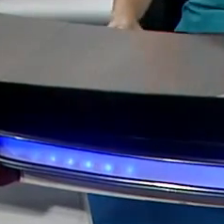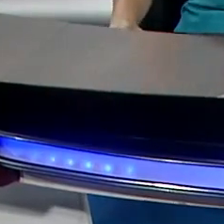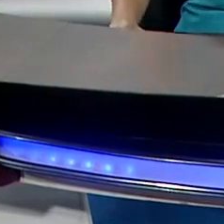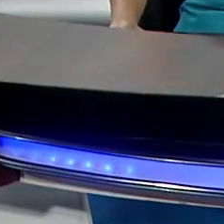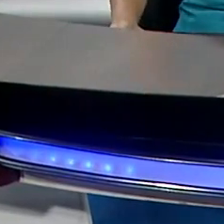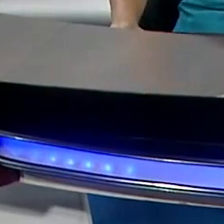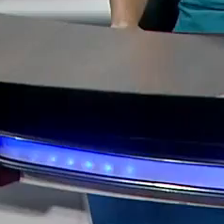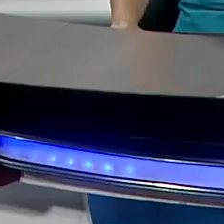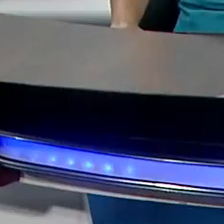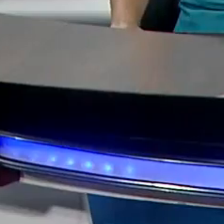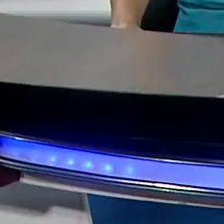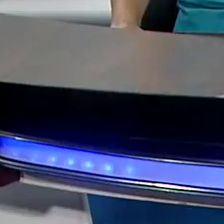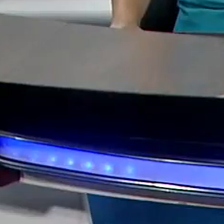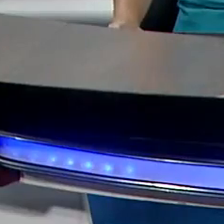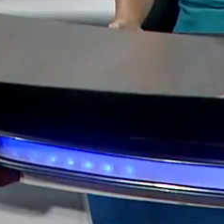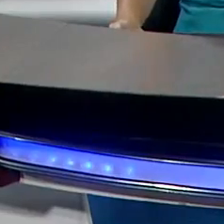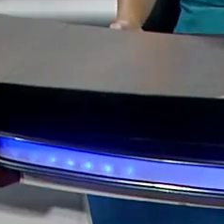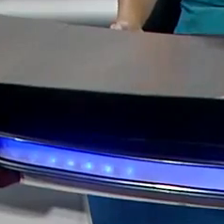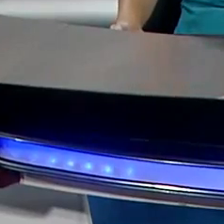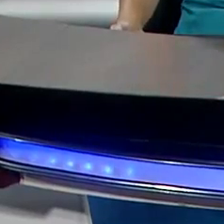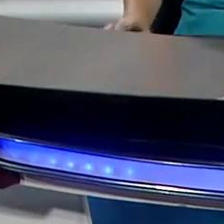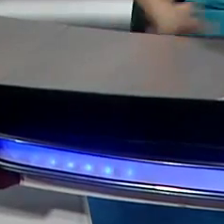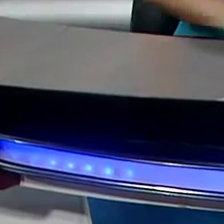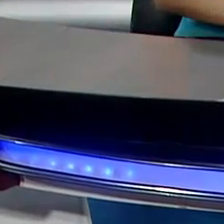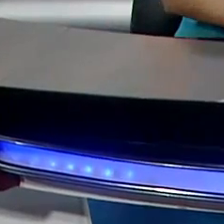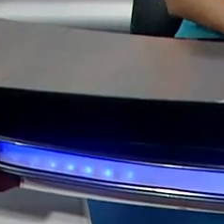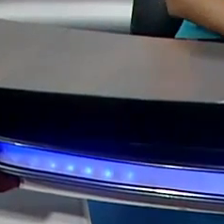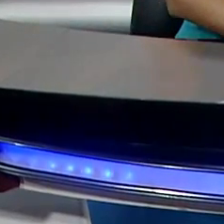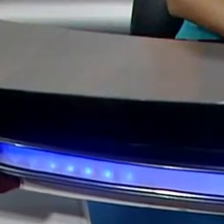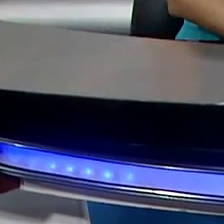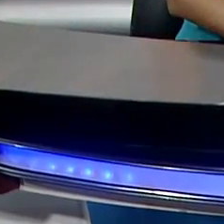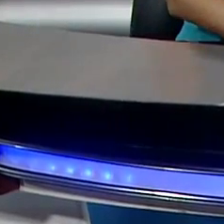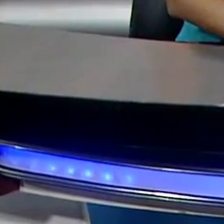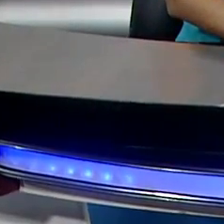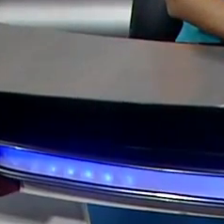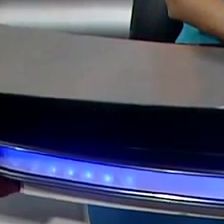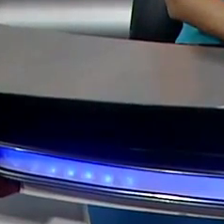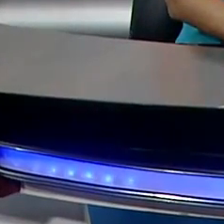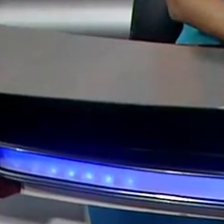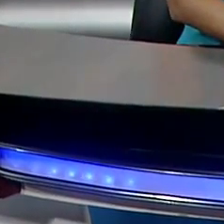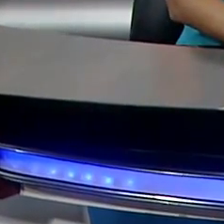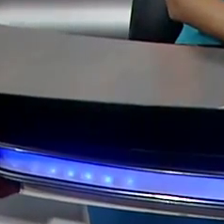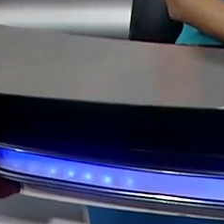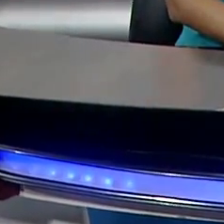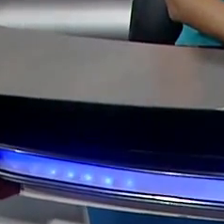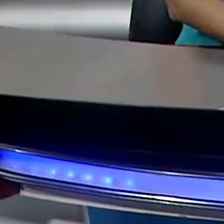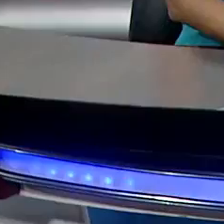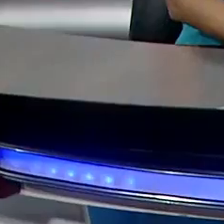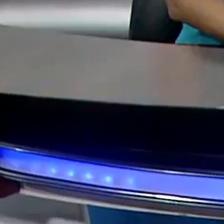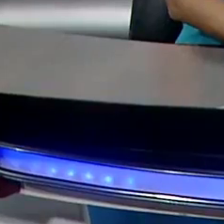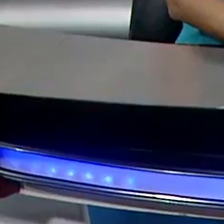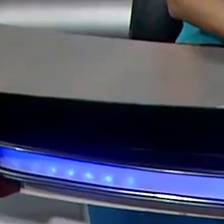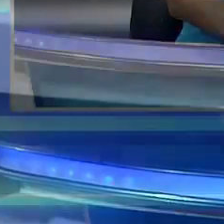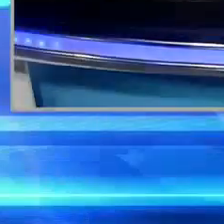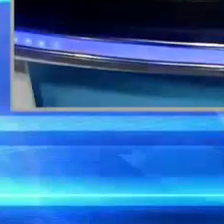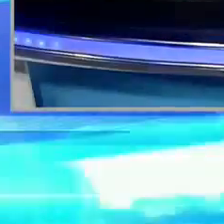para informarnos las novedades. Veamos. José, te escuchamos. Buenos días.